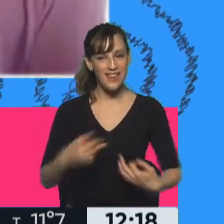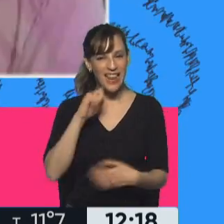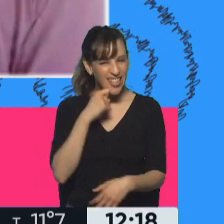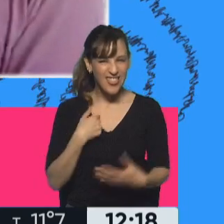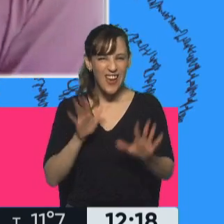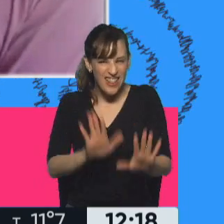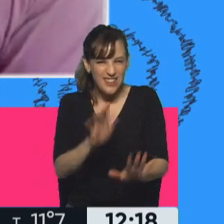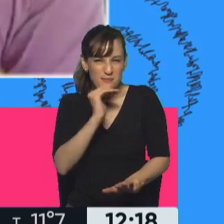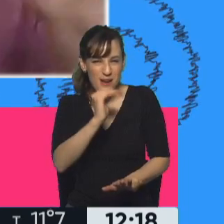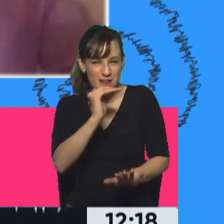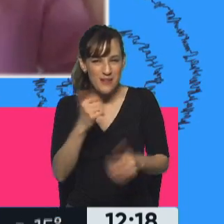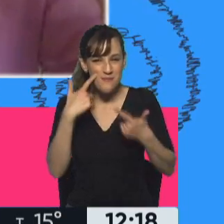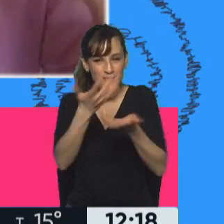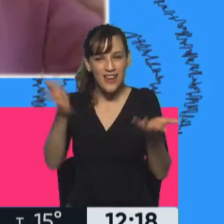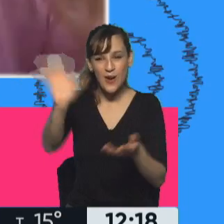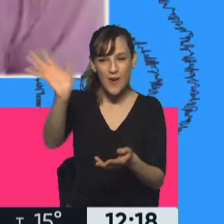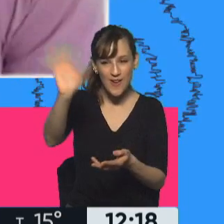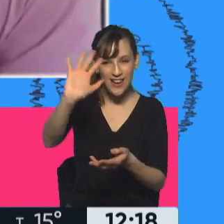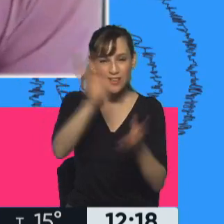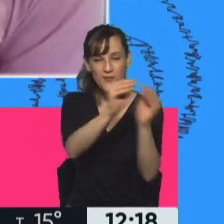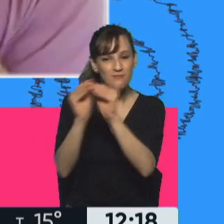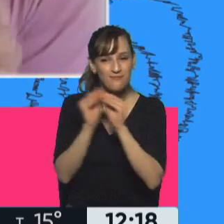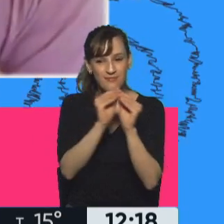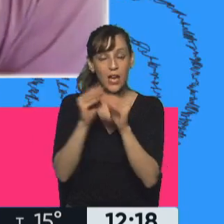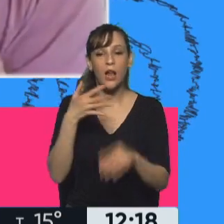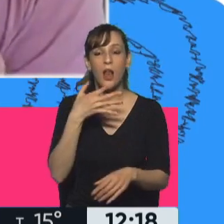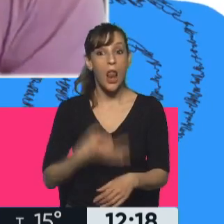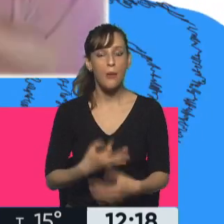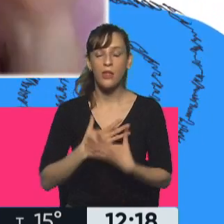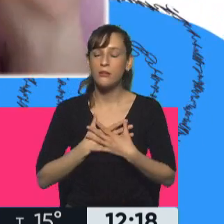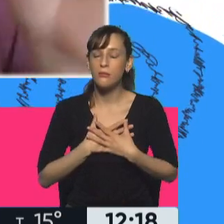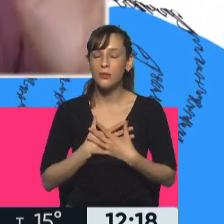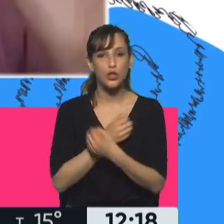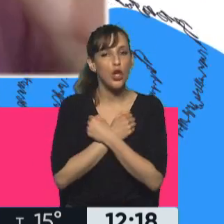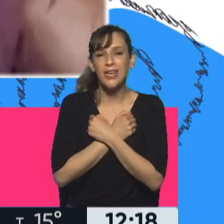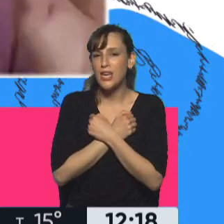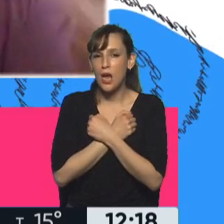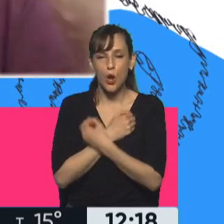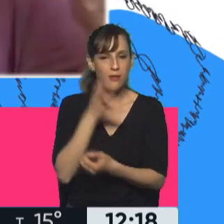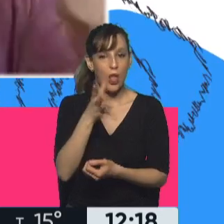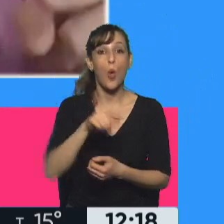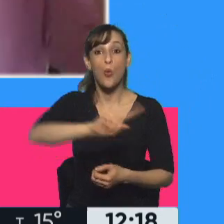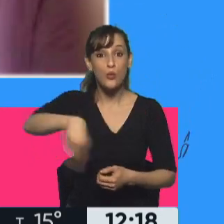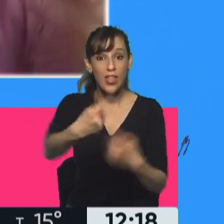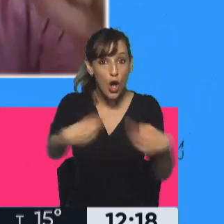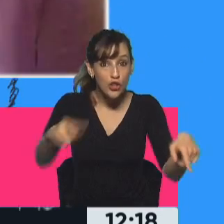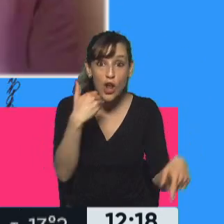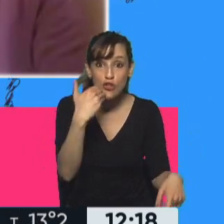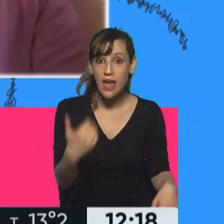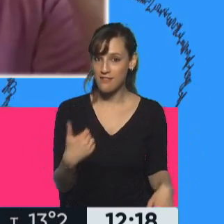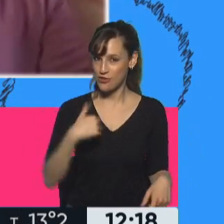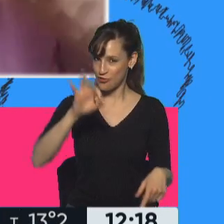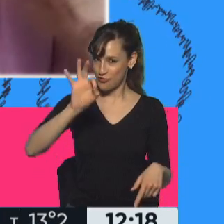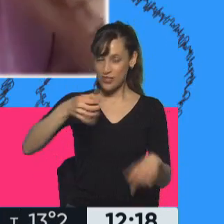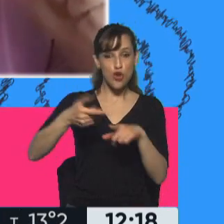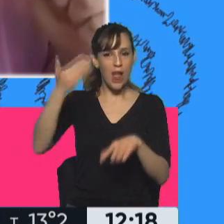así? ¿Cómo están? Hola, ahí en el piso, hola. La verdad que no saben lo que los quiero. Ustedes no saben muchas cosas que yo sé, porque estuve en la